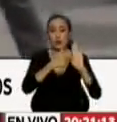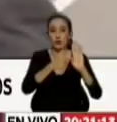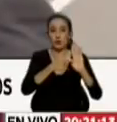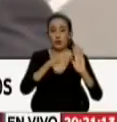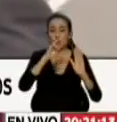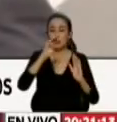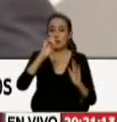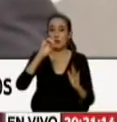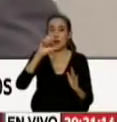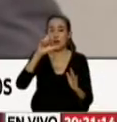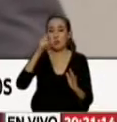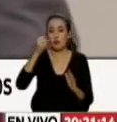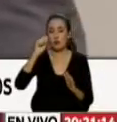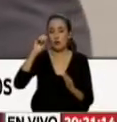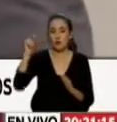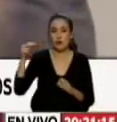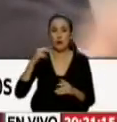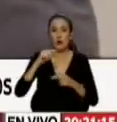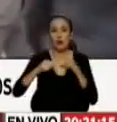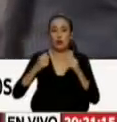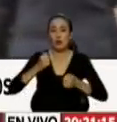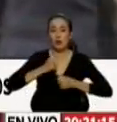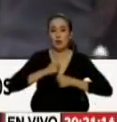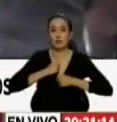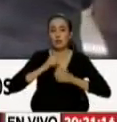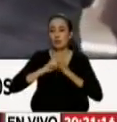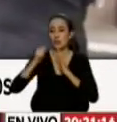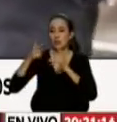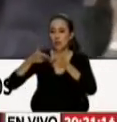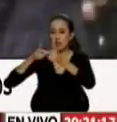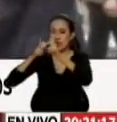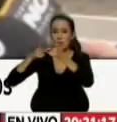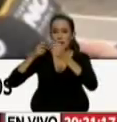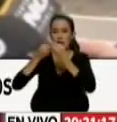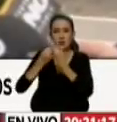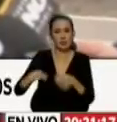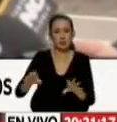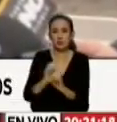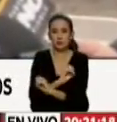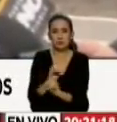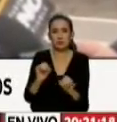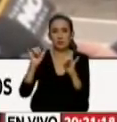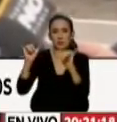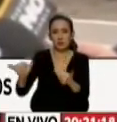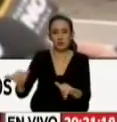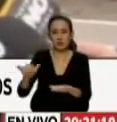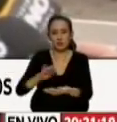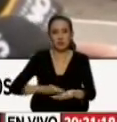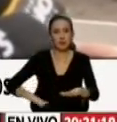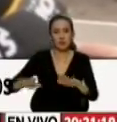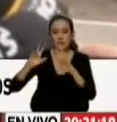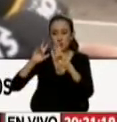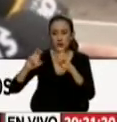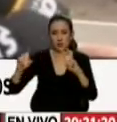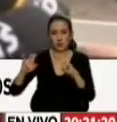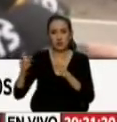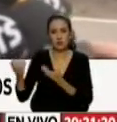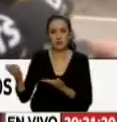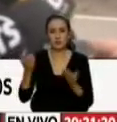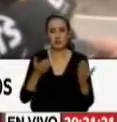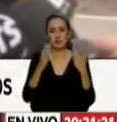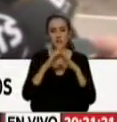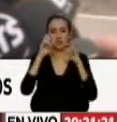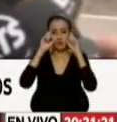R., recalcó que el fusil de su defendido en ningún momento se extravió. Se encuentra en cadena de custodia y ha estado a disposición de